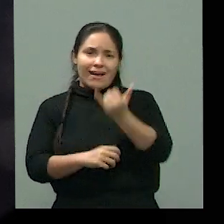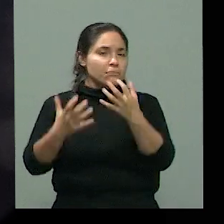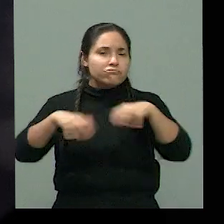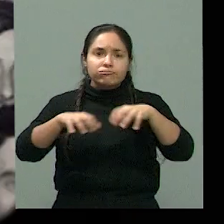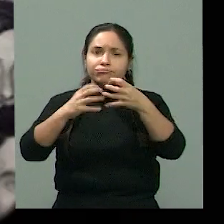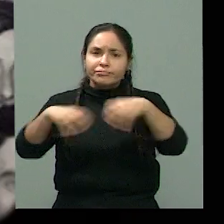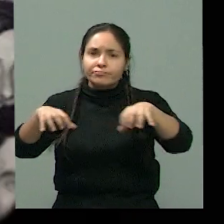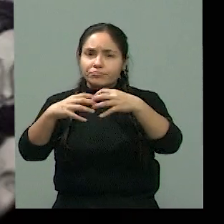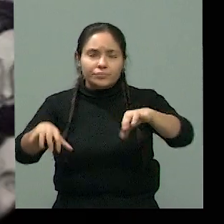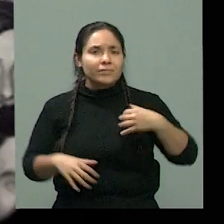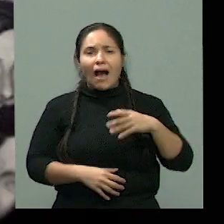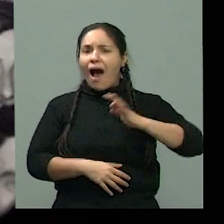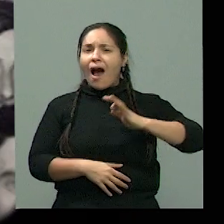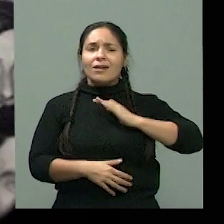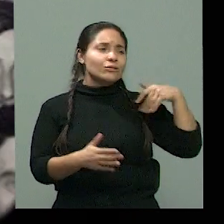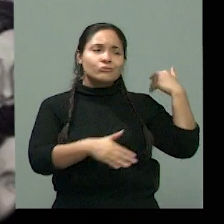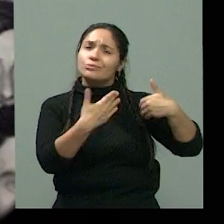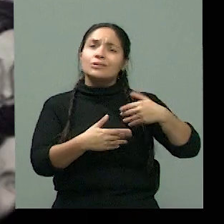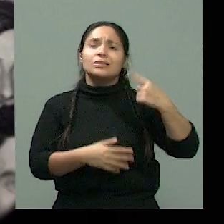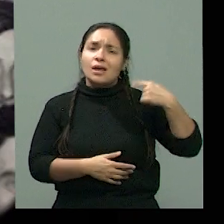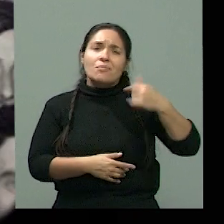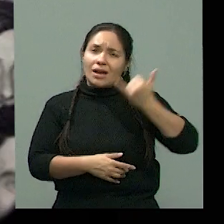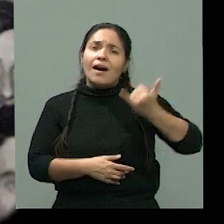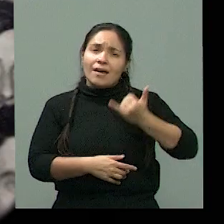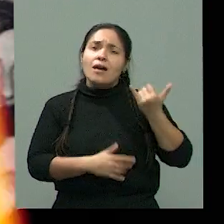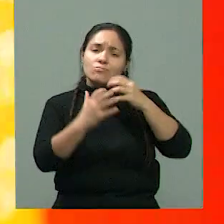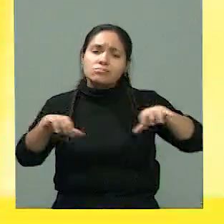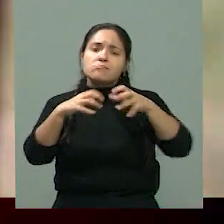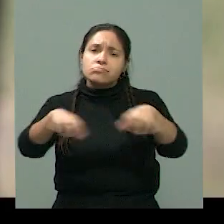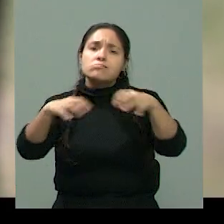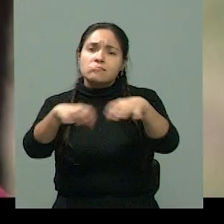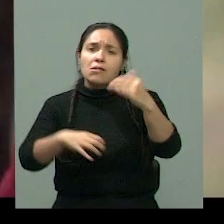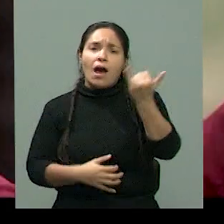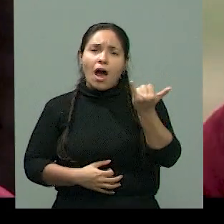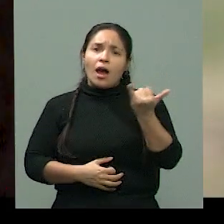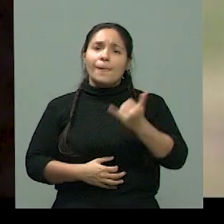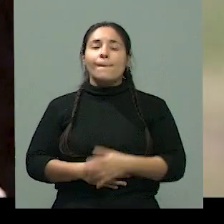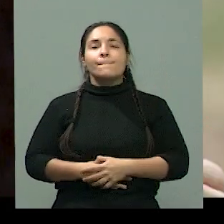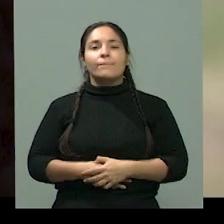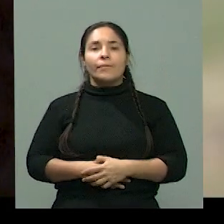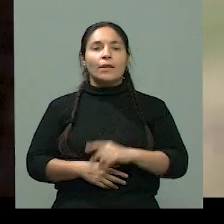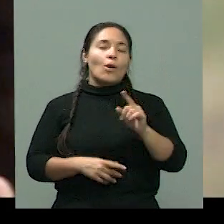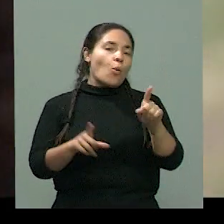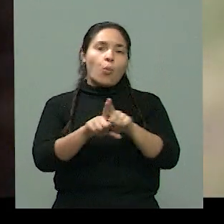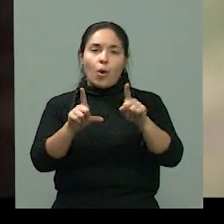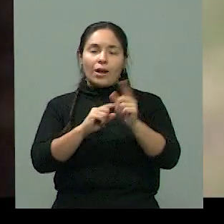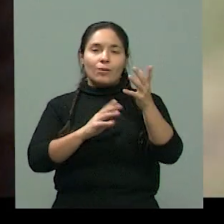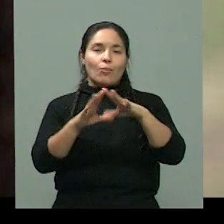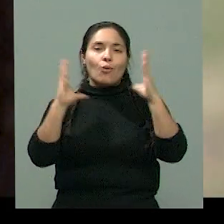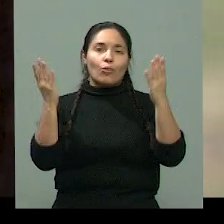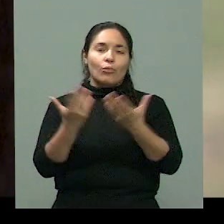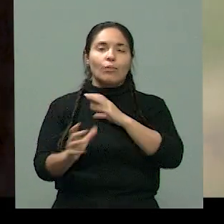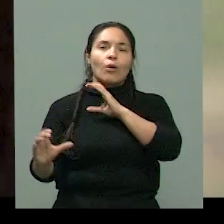bueno, cuando nosotros como humanidad vamos accediendo a mayores lazos de comunicación, cuando